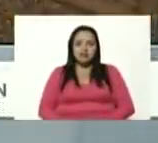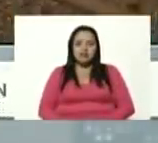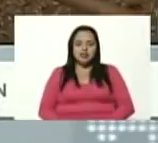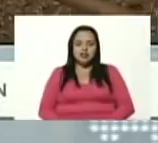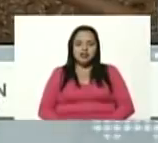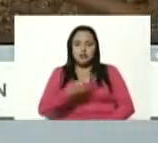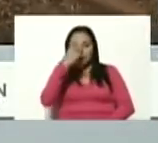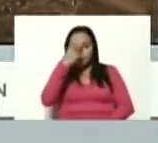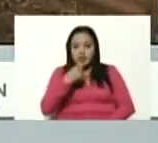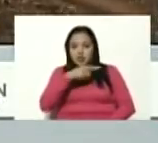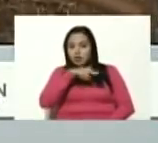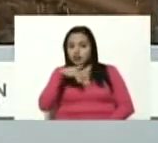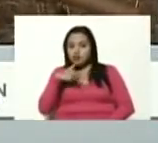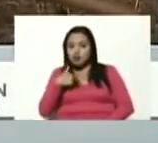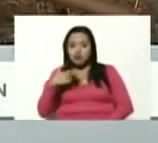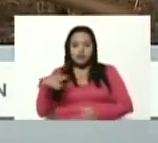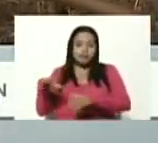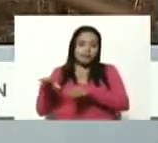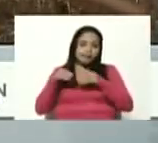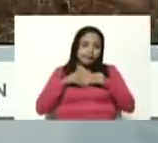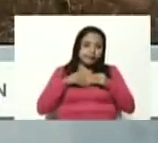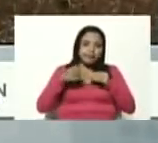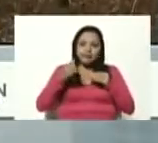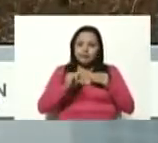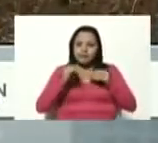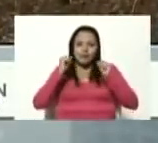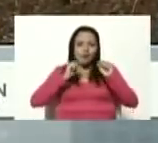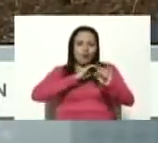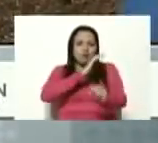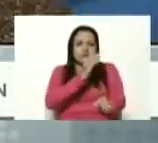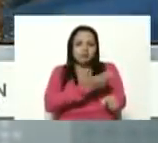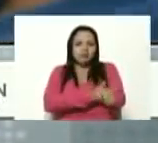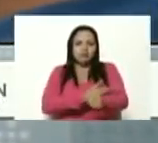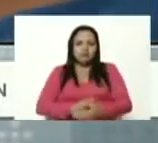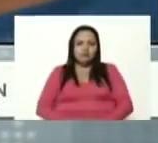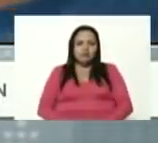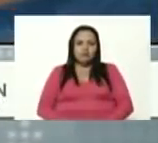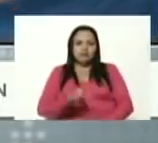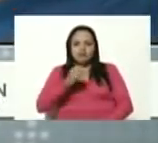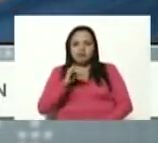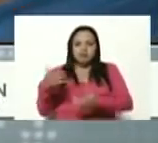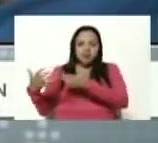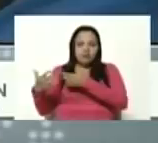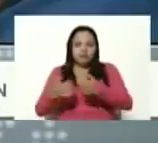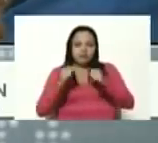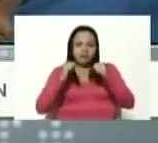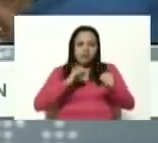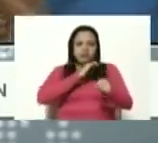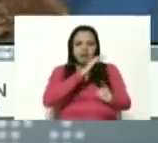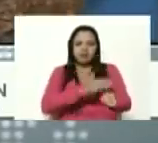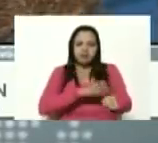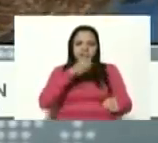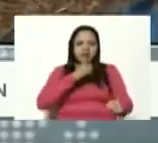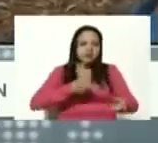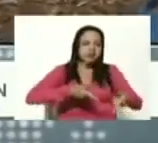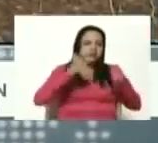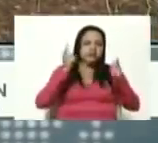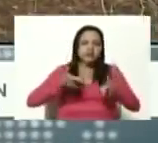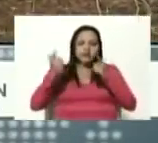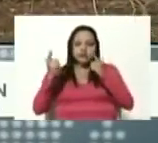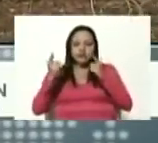la miseria que nosotros heredamos fue brutal, y estamos en un combate tremendo para que no se vuelva a